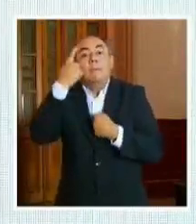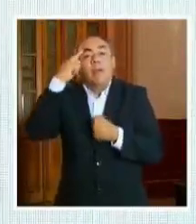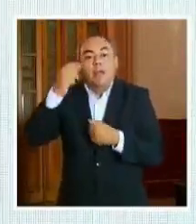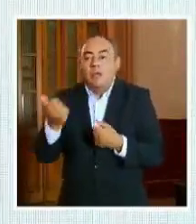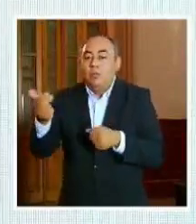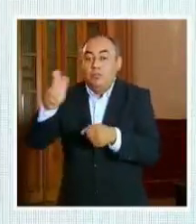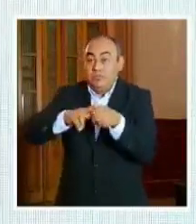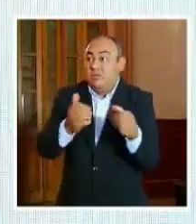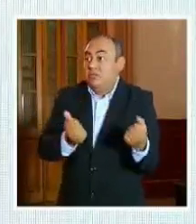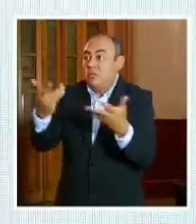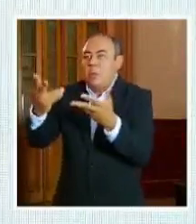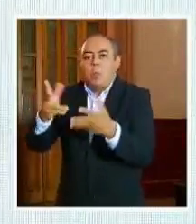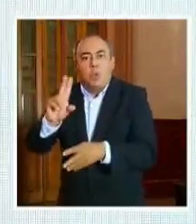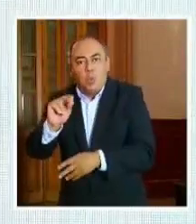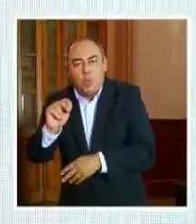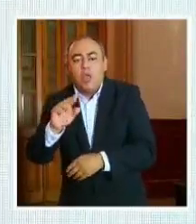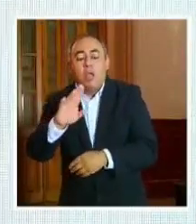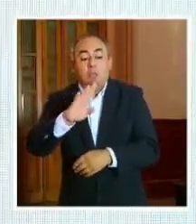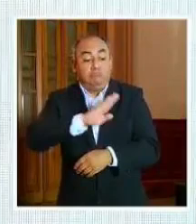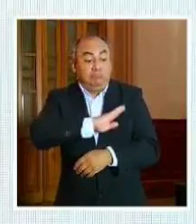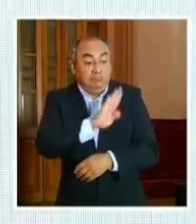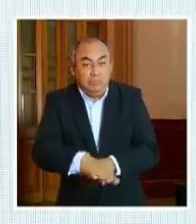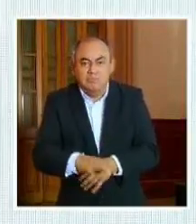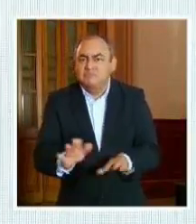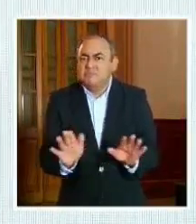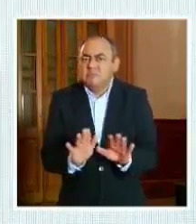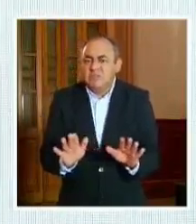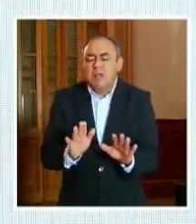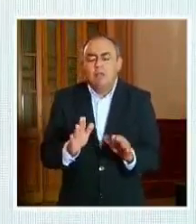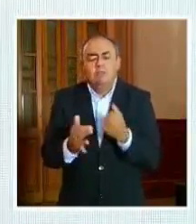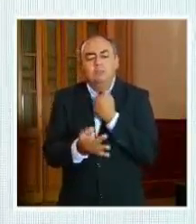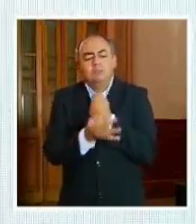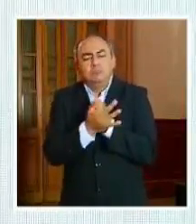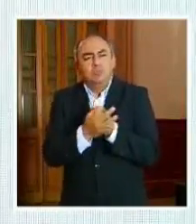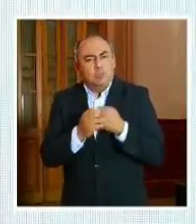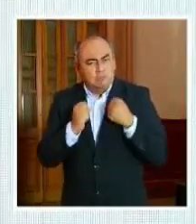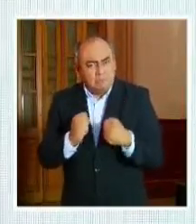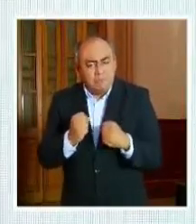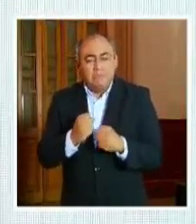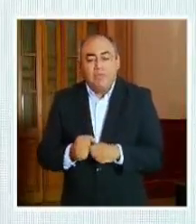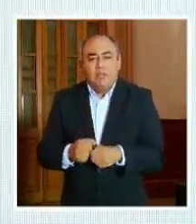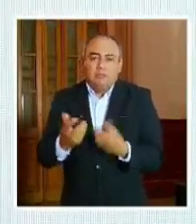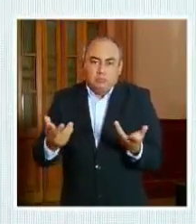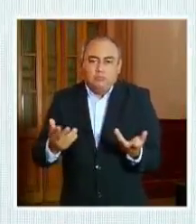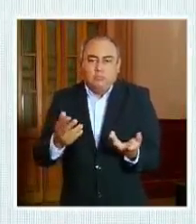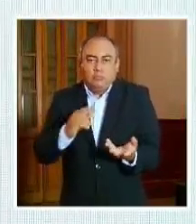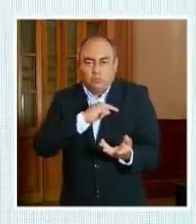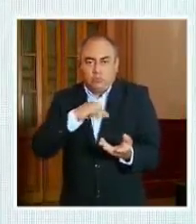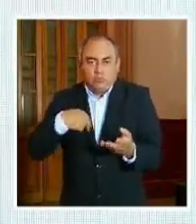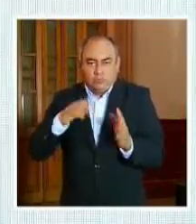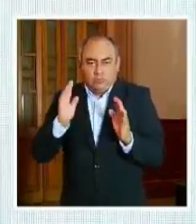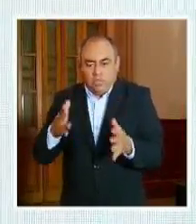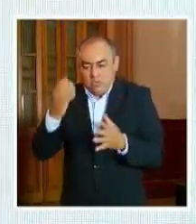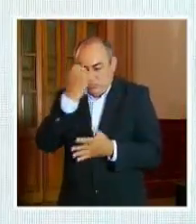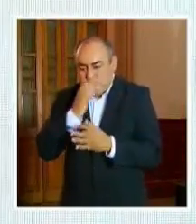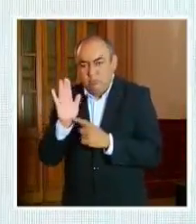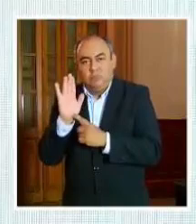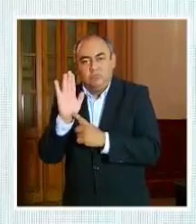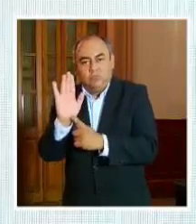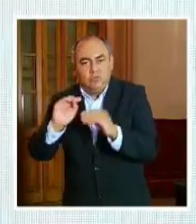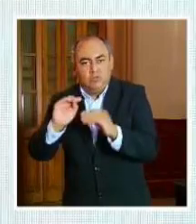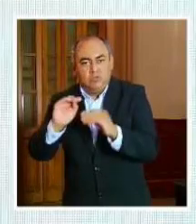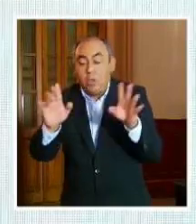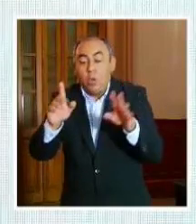enfermar de forma severa y fallecer. Entonces, tenemos ya la evidencia suficiente, hay que seguir aplicando